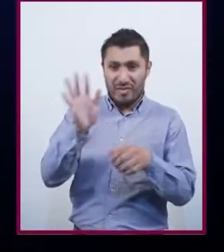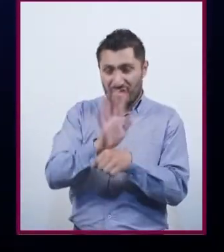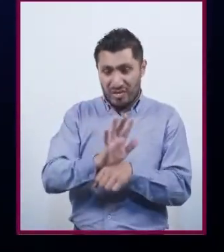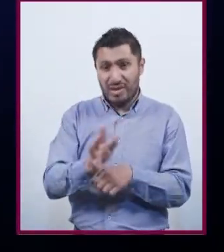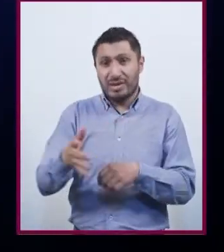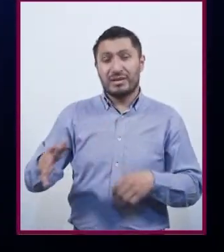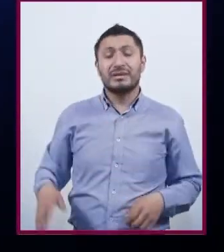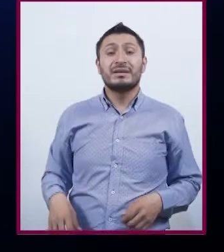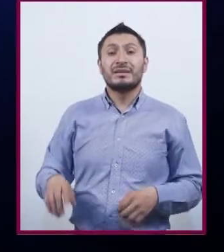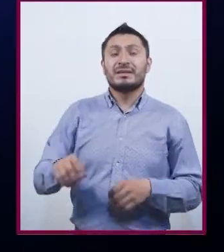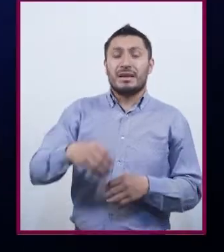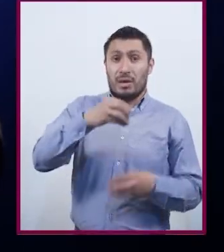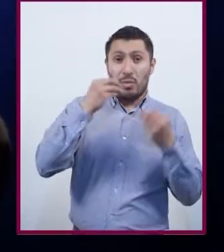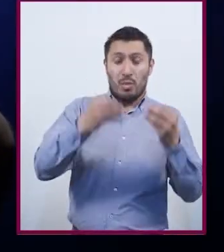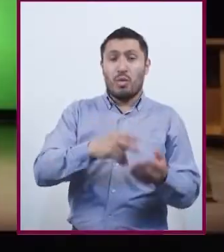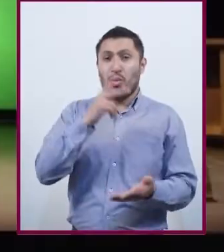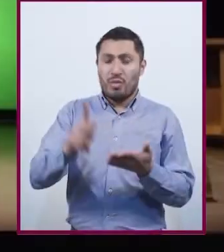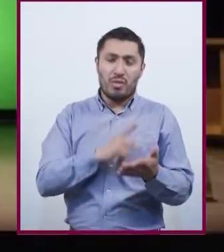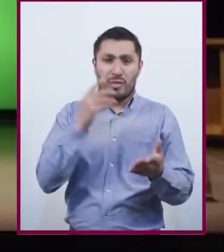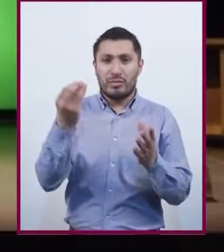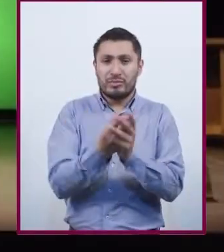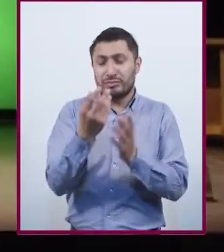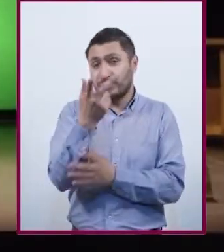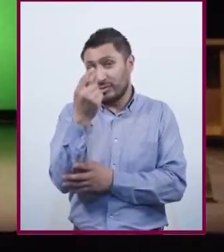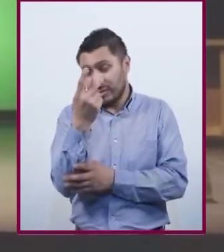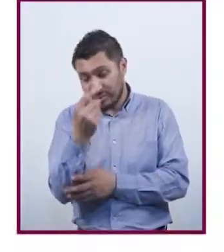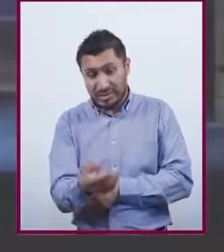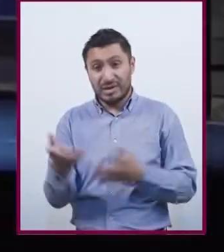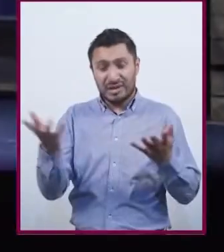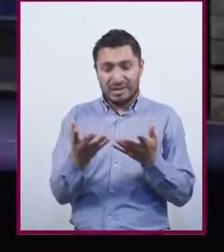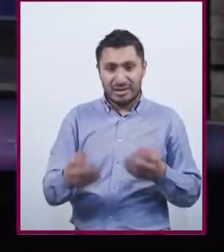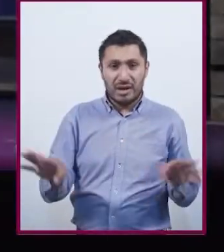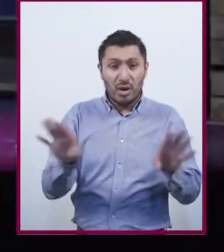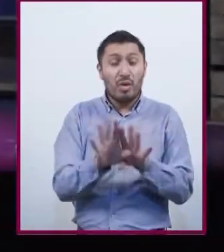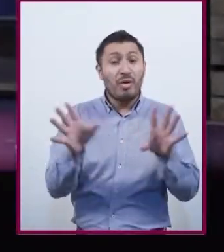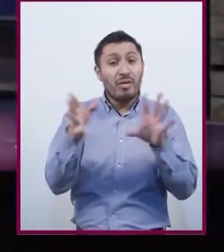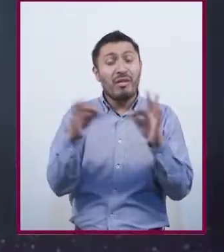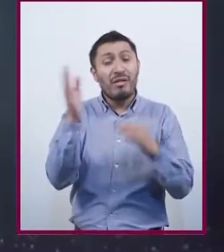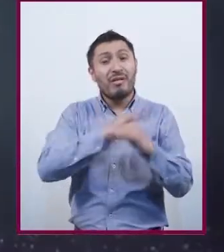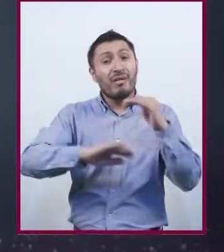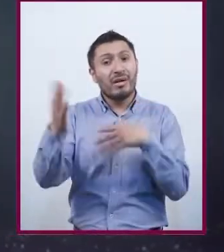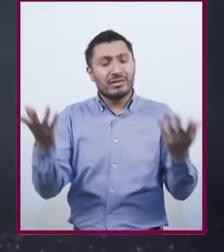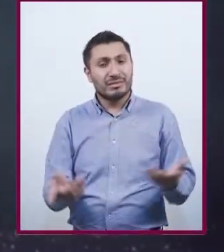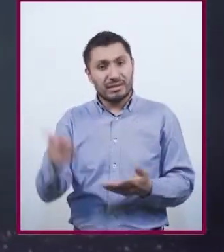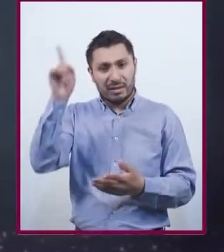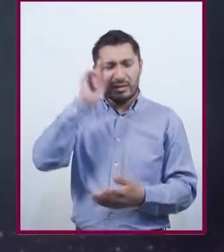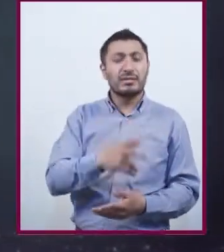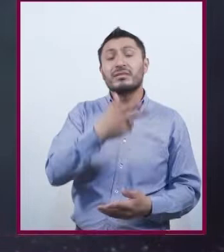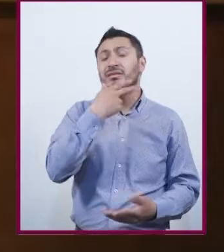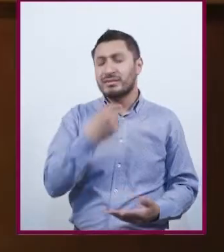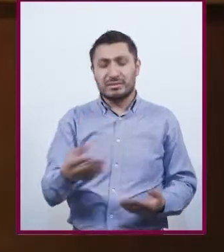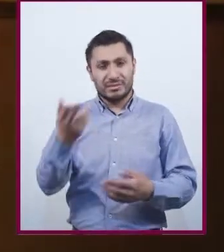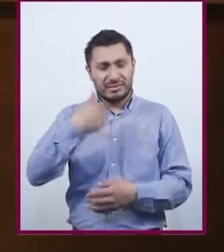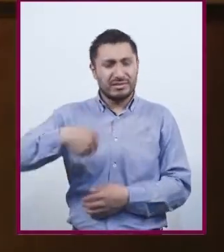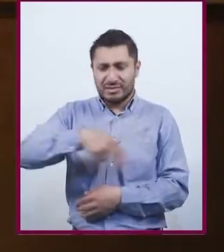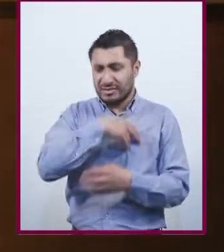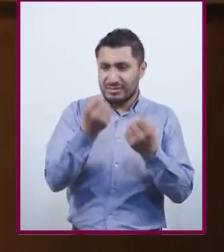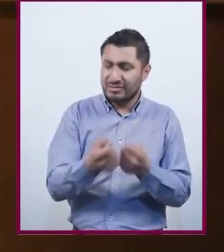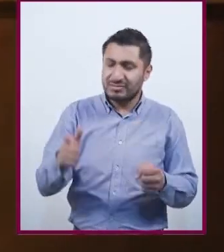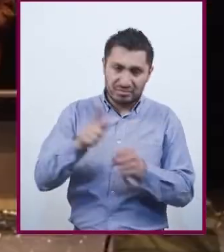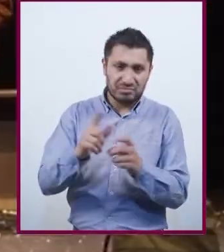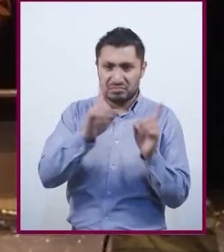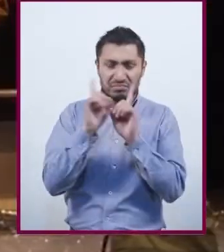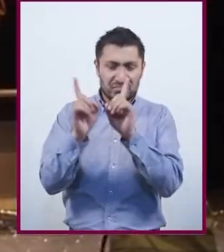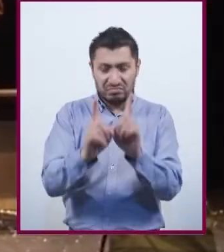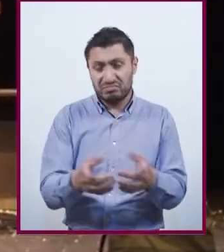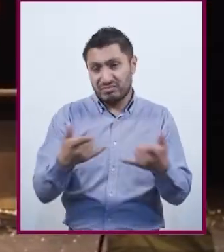1910, sin contar los innumerables programas de televisión que se han hecho. ¿Cómo explicar este éxito? Mujeres y hombres somos